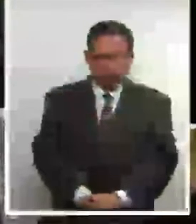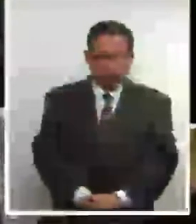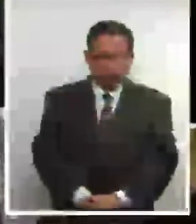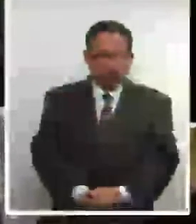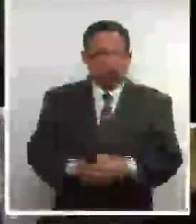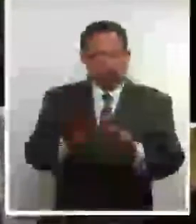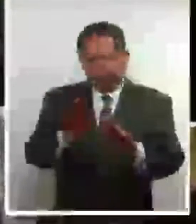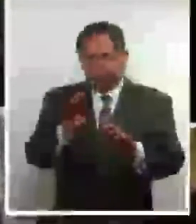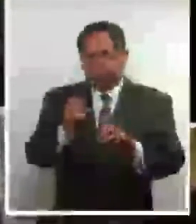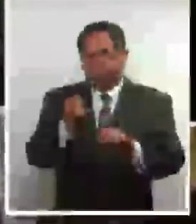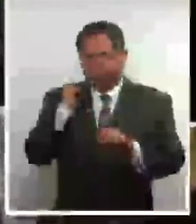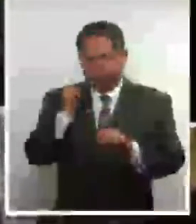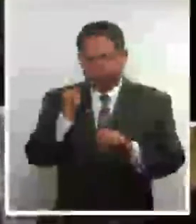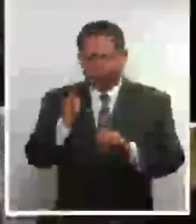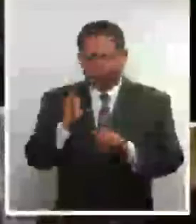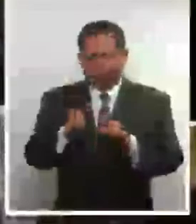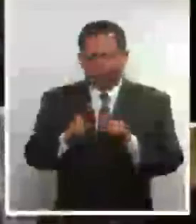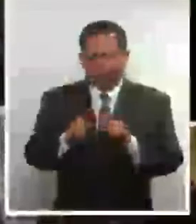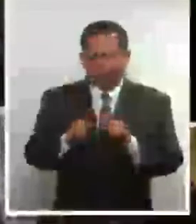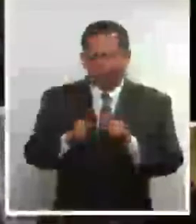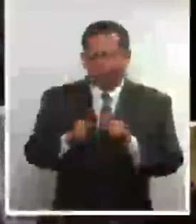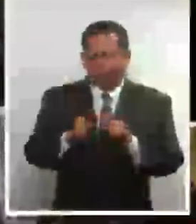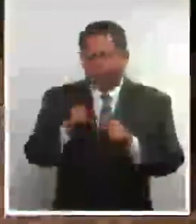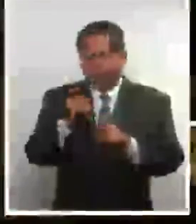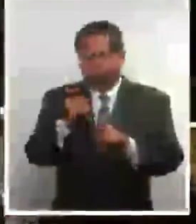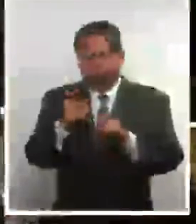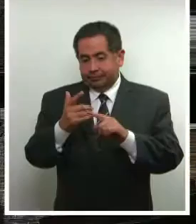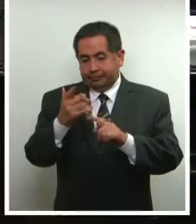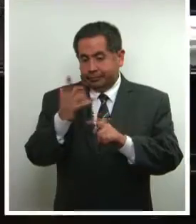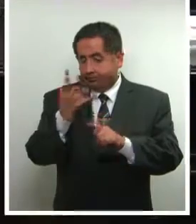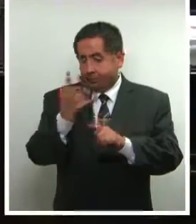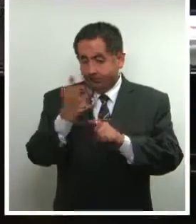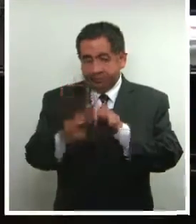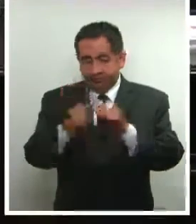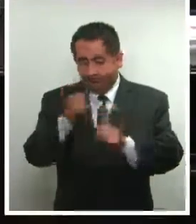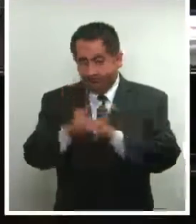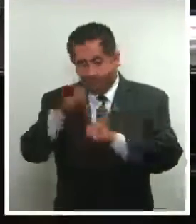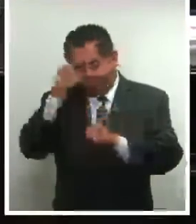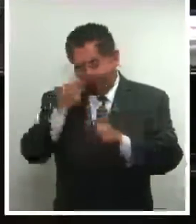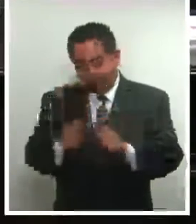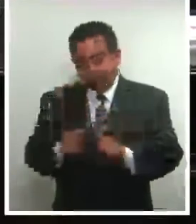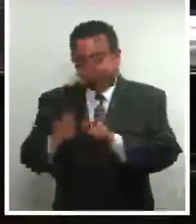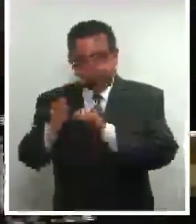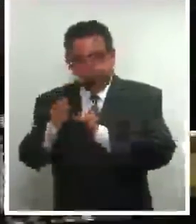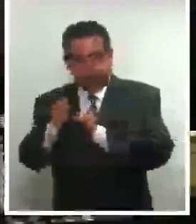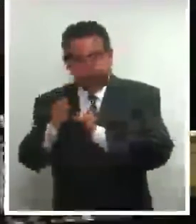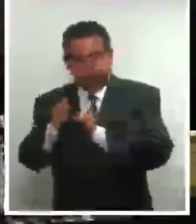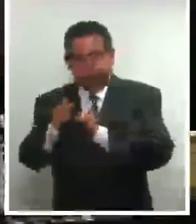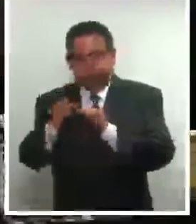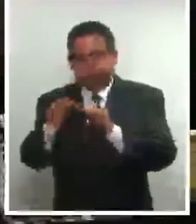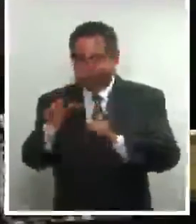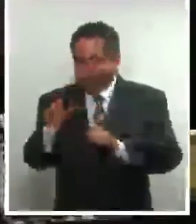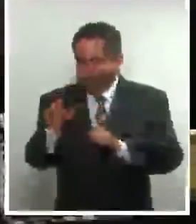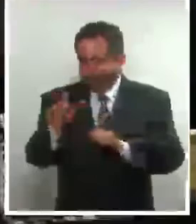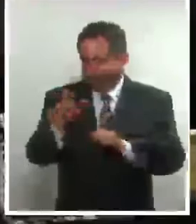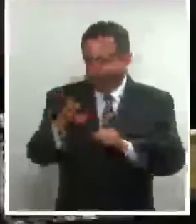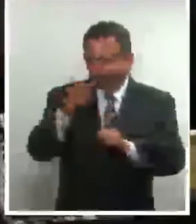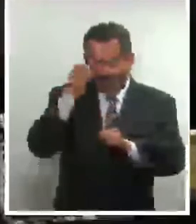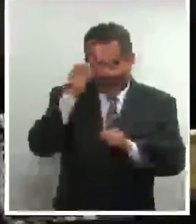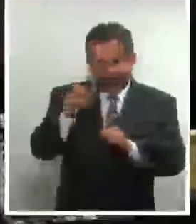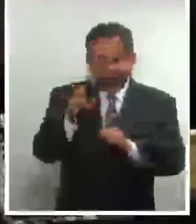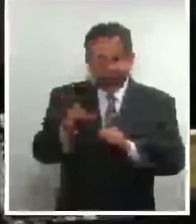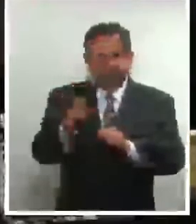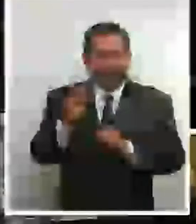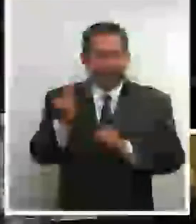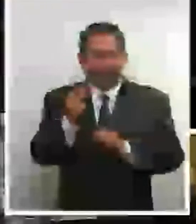una vez que hemos eliminado la experiencia de 10 años, de 5 años, perdón, ahora esa temporalidad es